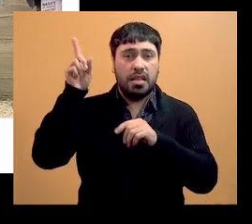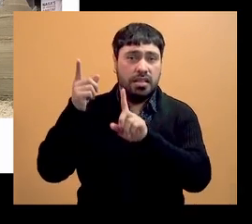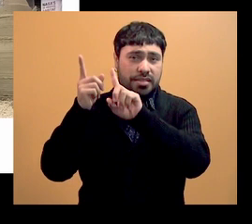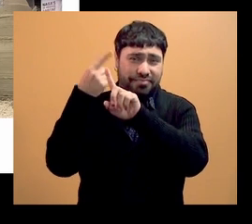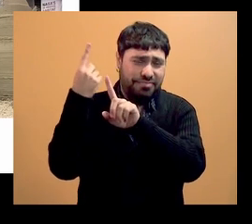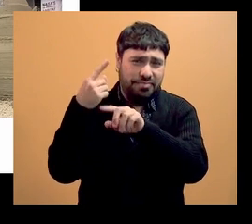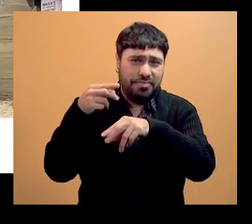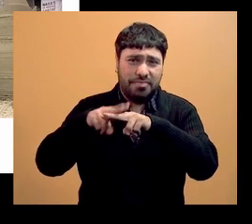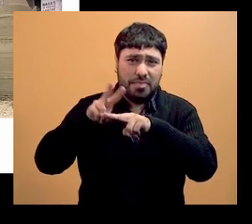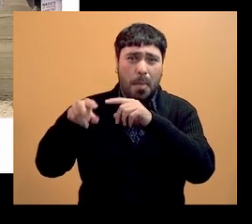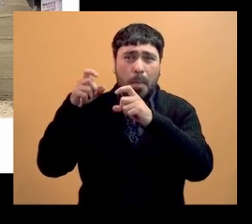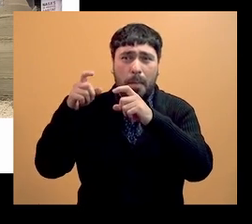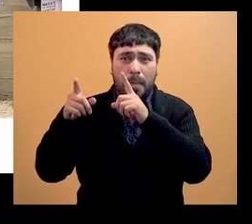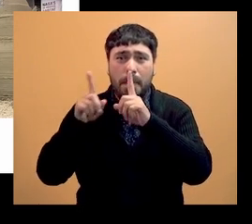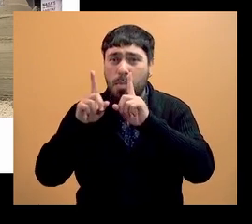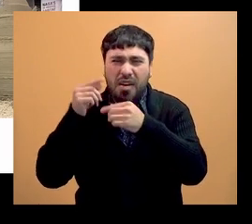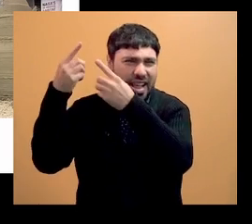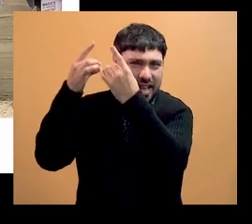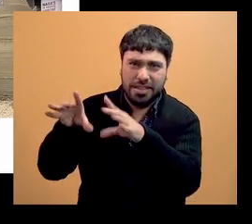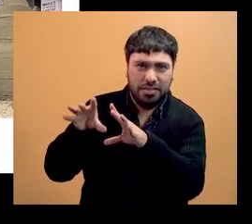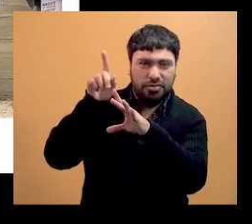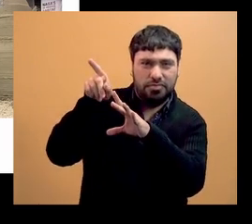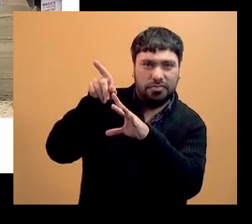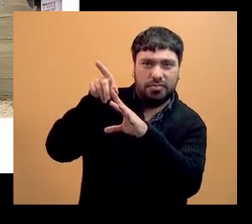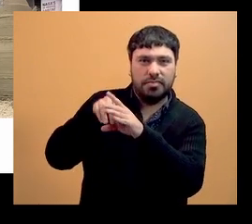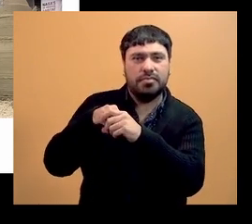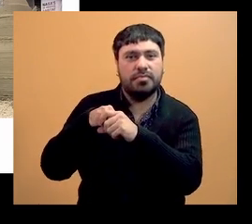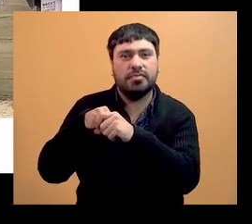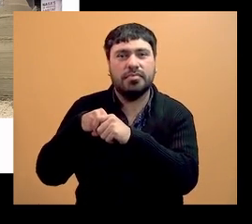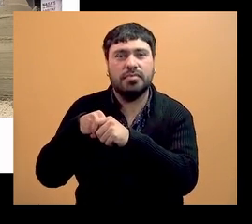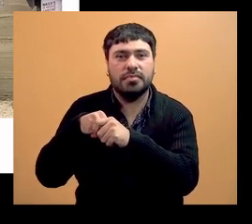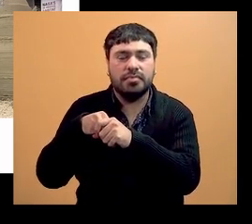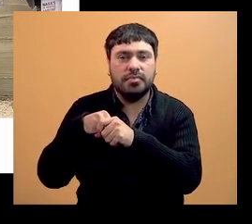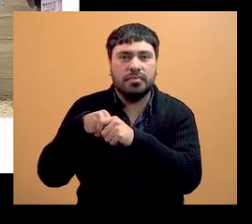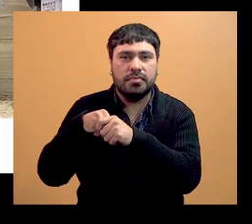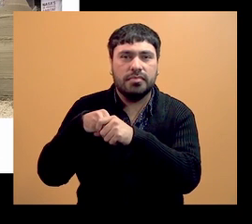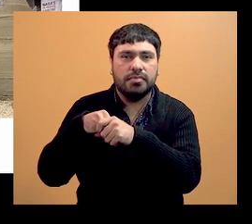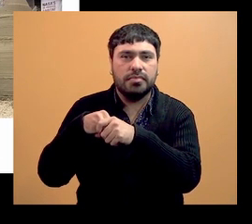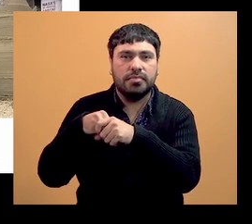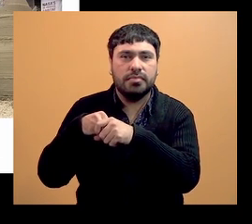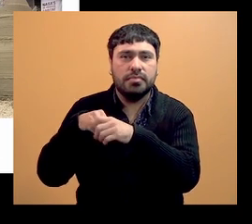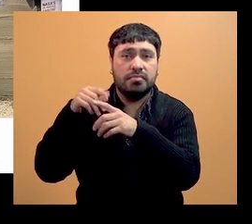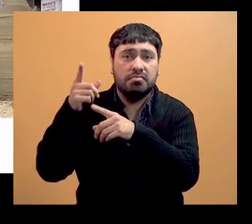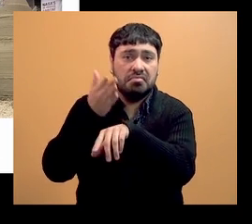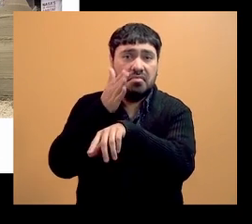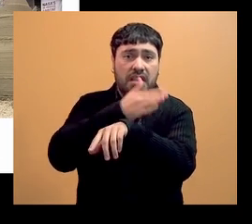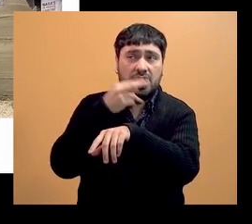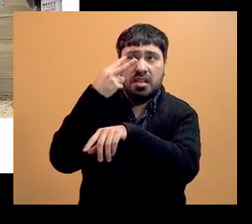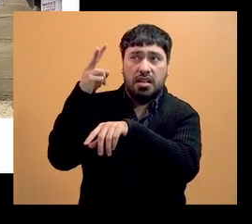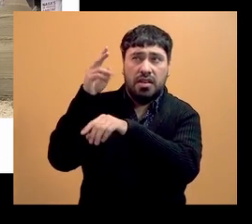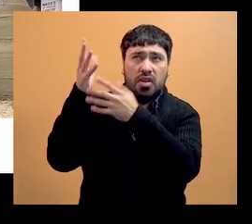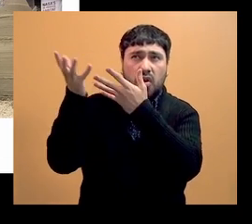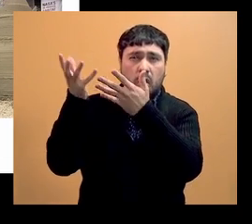primeras pruebas de comparación y compatibilidad con los mismos objetos producidos en Tierra, ver cómo se comportaban y si